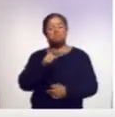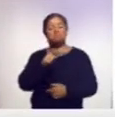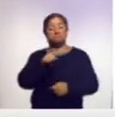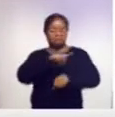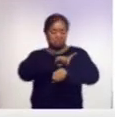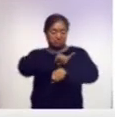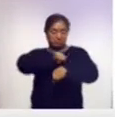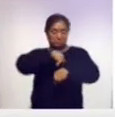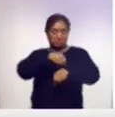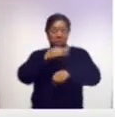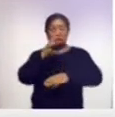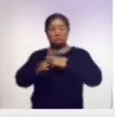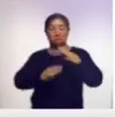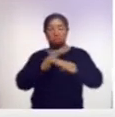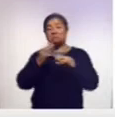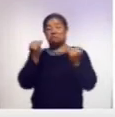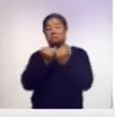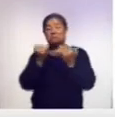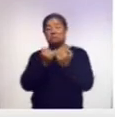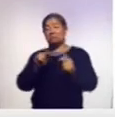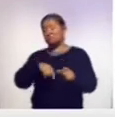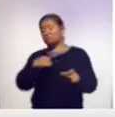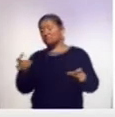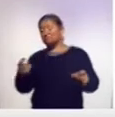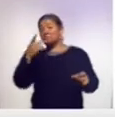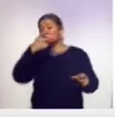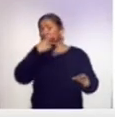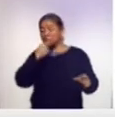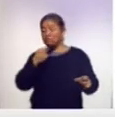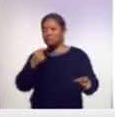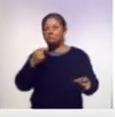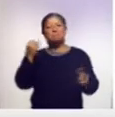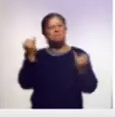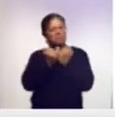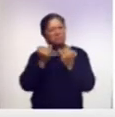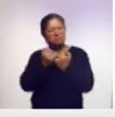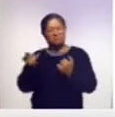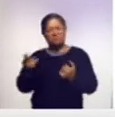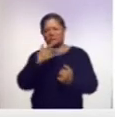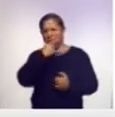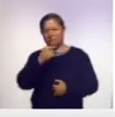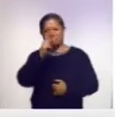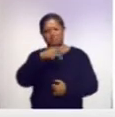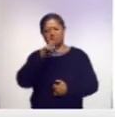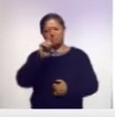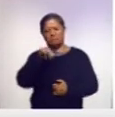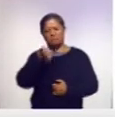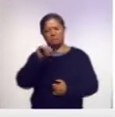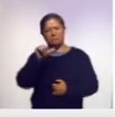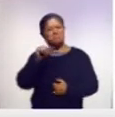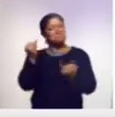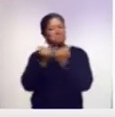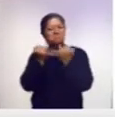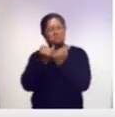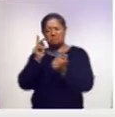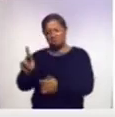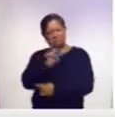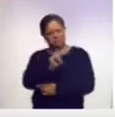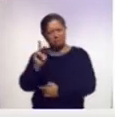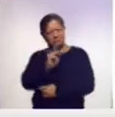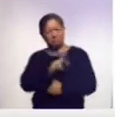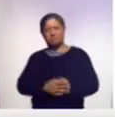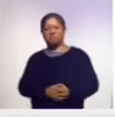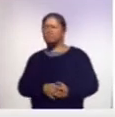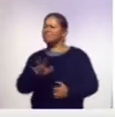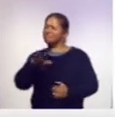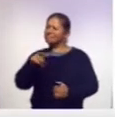hicieron en la varonil y pues fue un keniano. Fíjate que sí, es de hecho lo que te quería preguntar para conocer